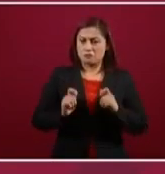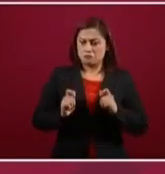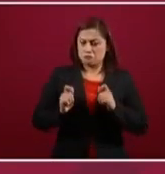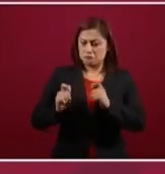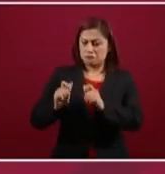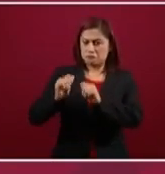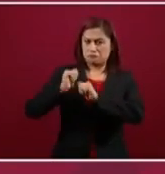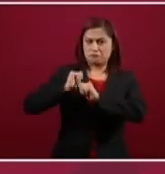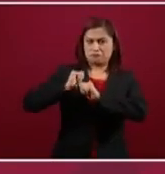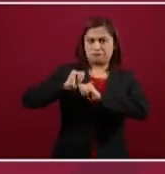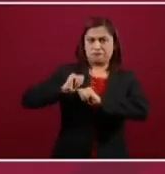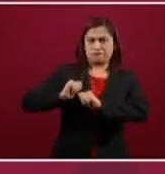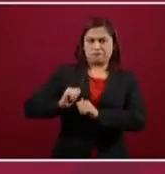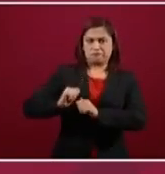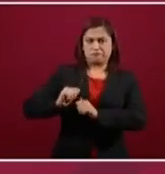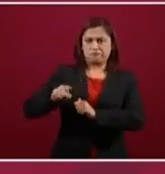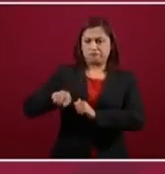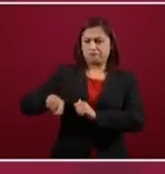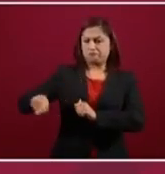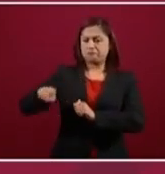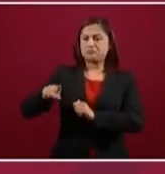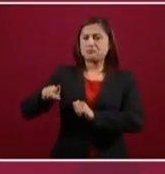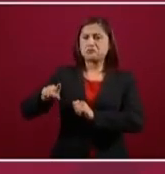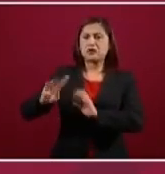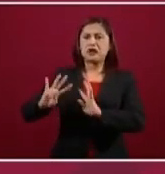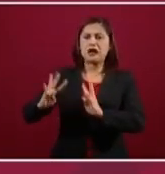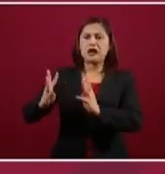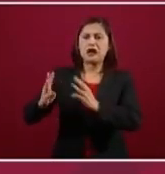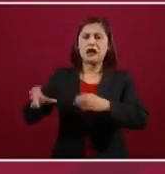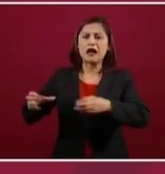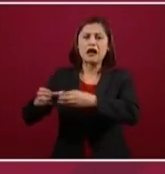nombramientos pendientes de consejos